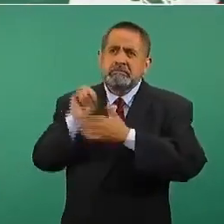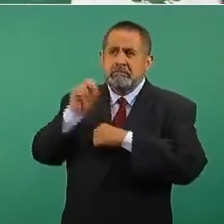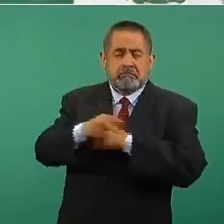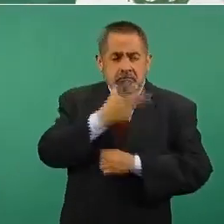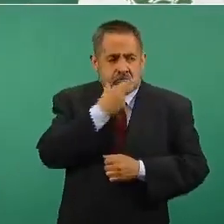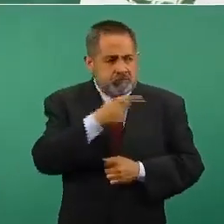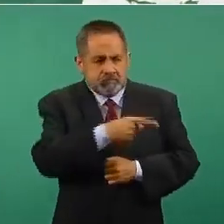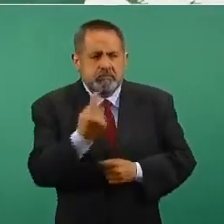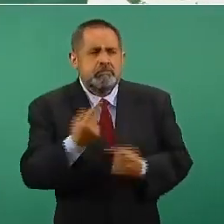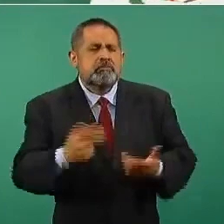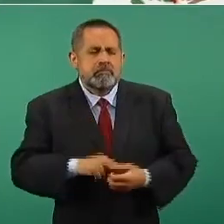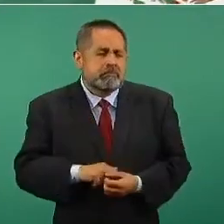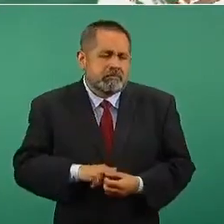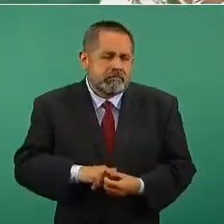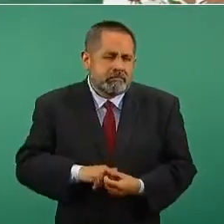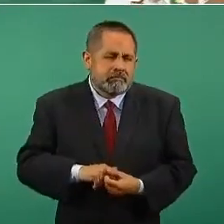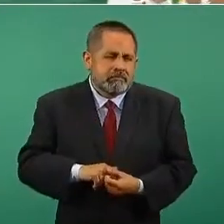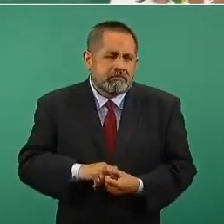Y a ver,